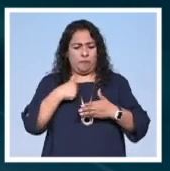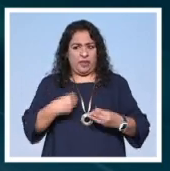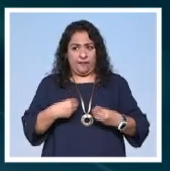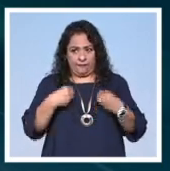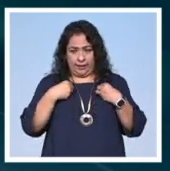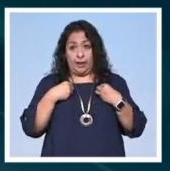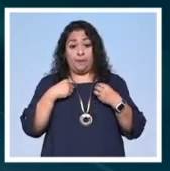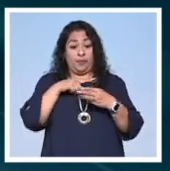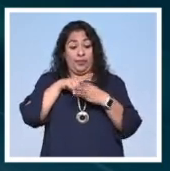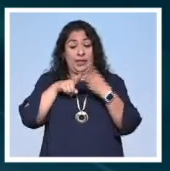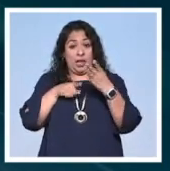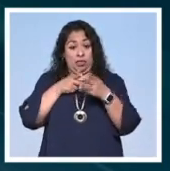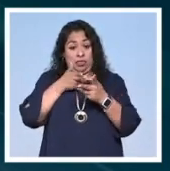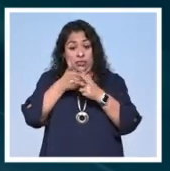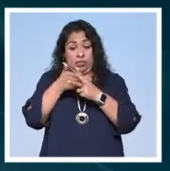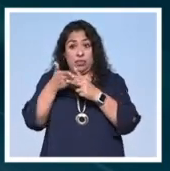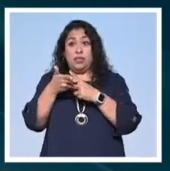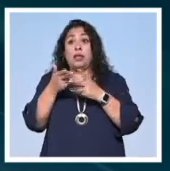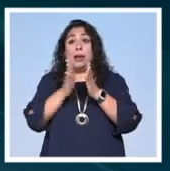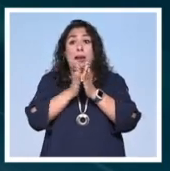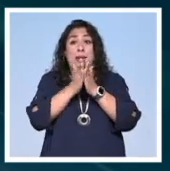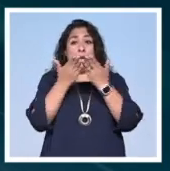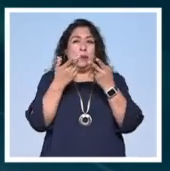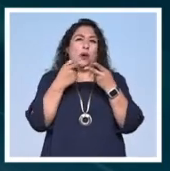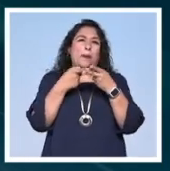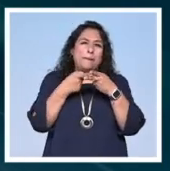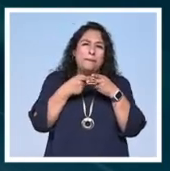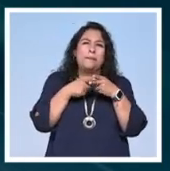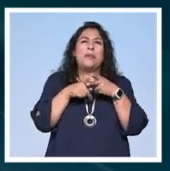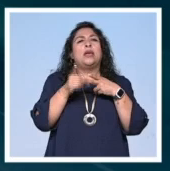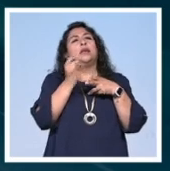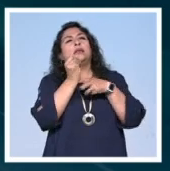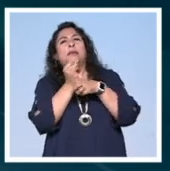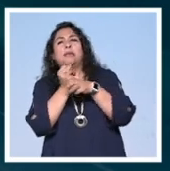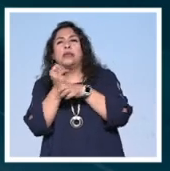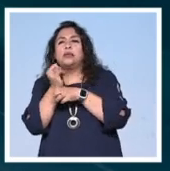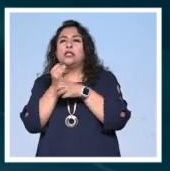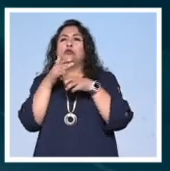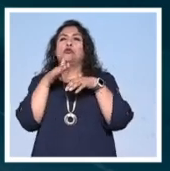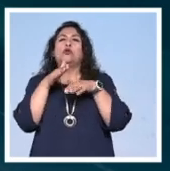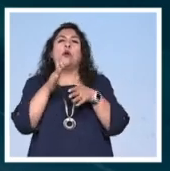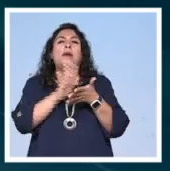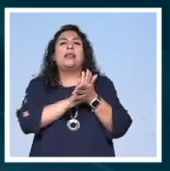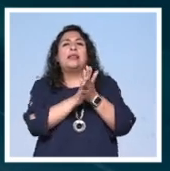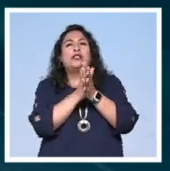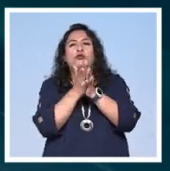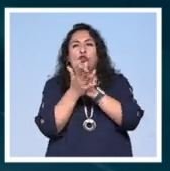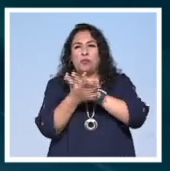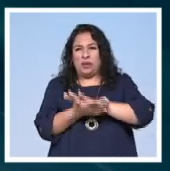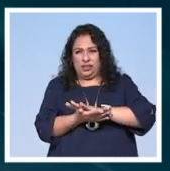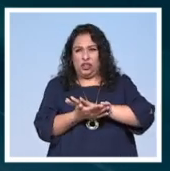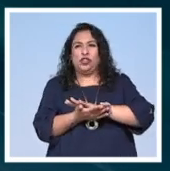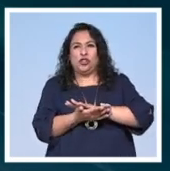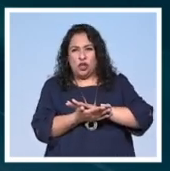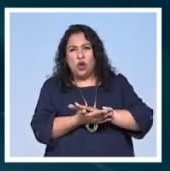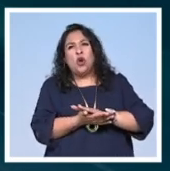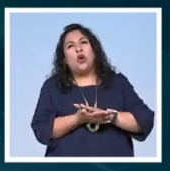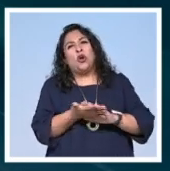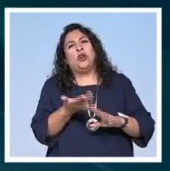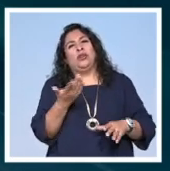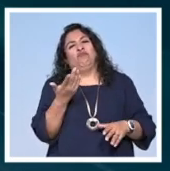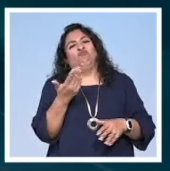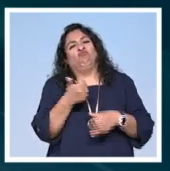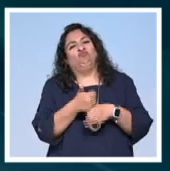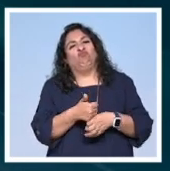estos Tres crímenes la novela emprende una una exploración sobre las transformaciones que ha padecido